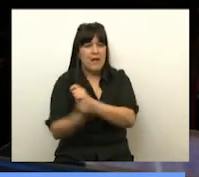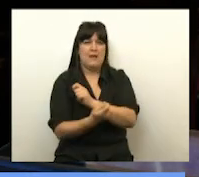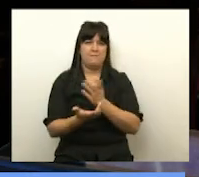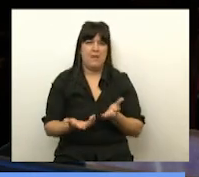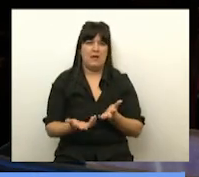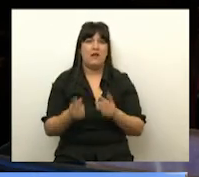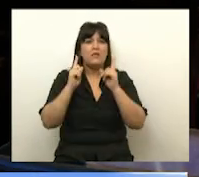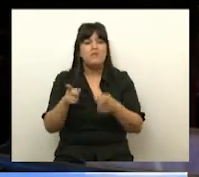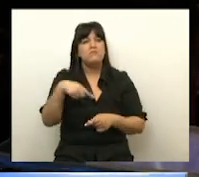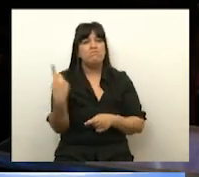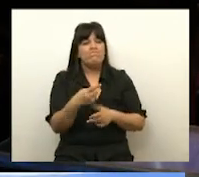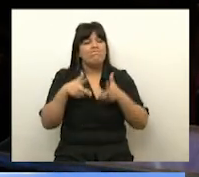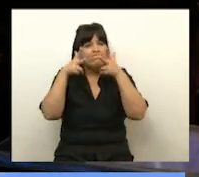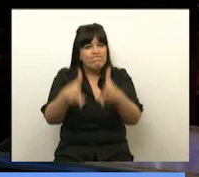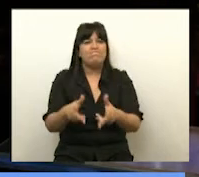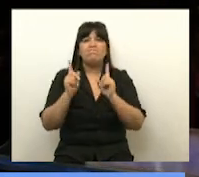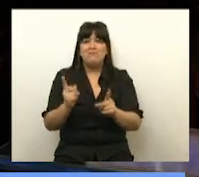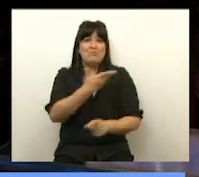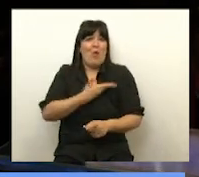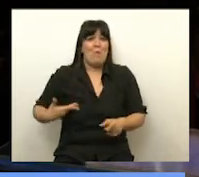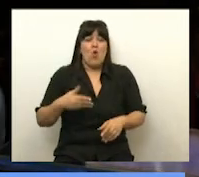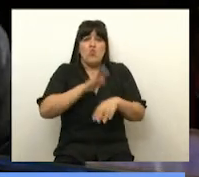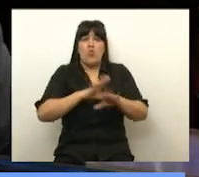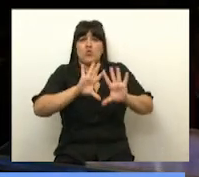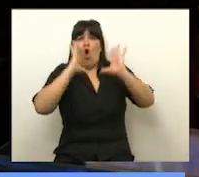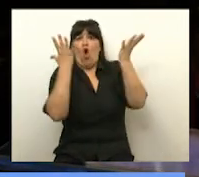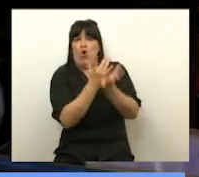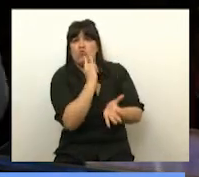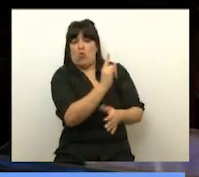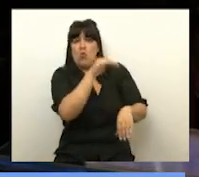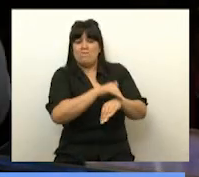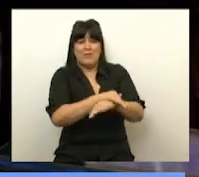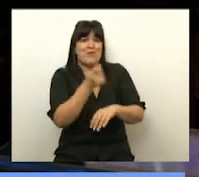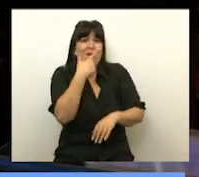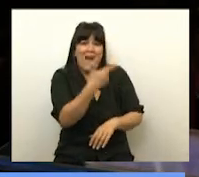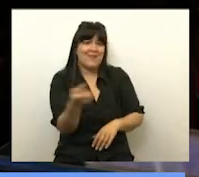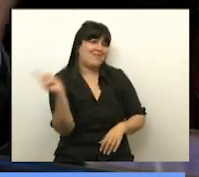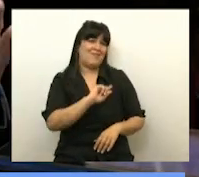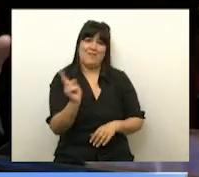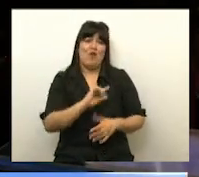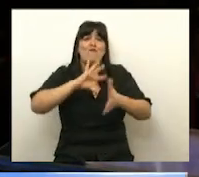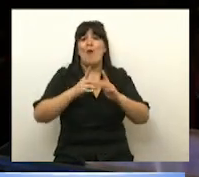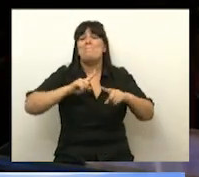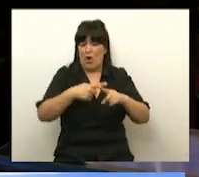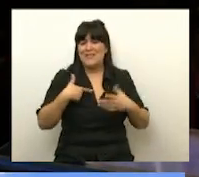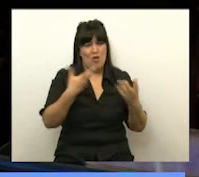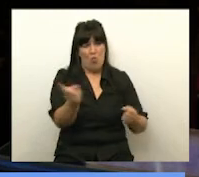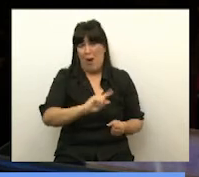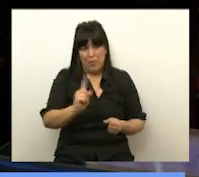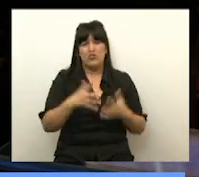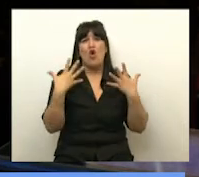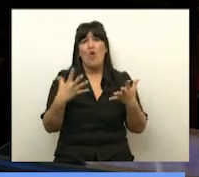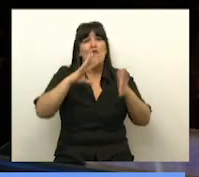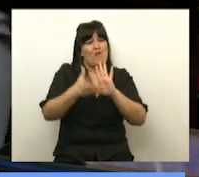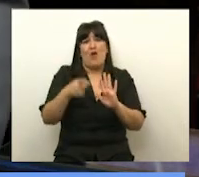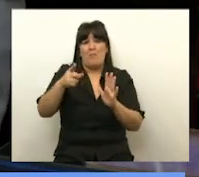que, insisto, trasciende al propio presidente Mauricio Macri y a su política, obviamente, a la cual uno no adhiere porque copia lo